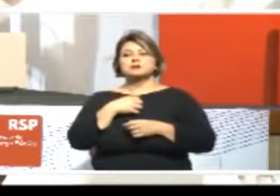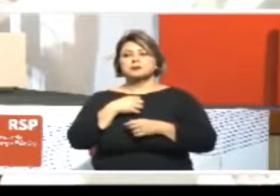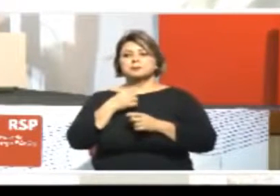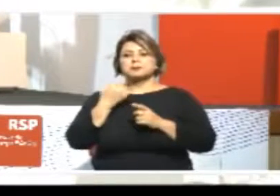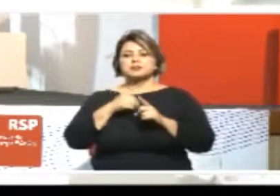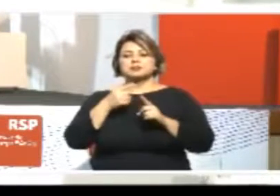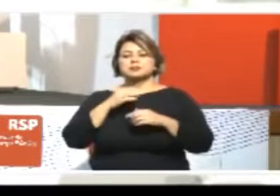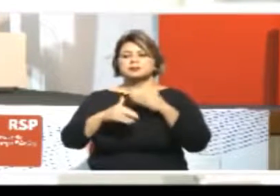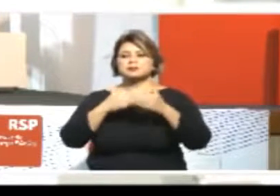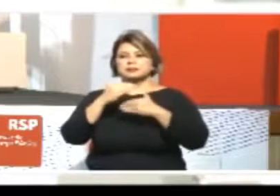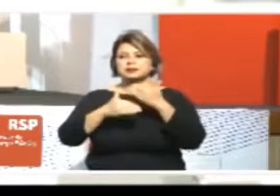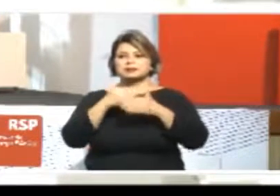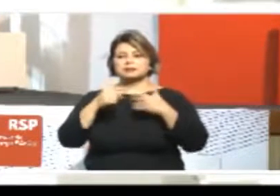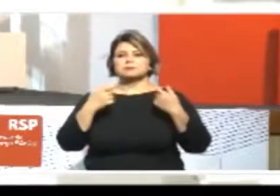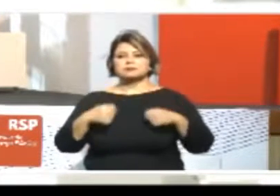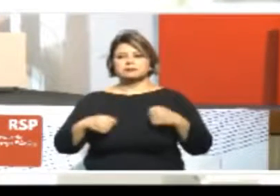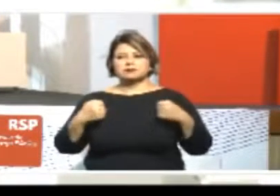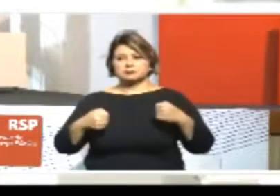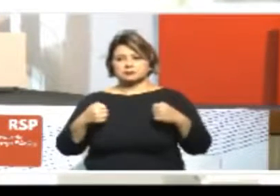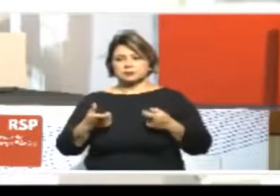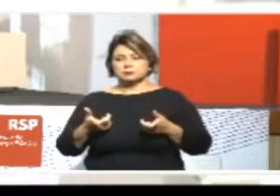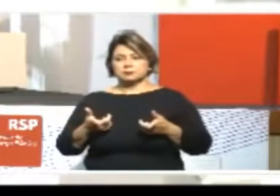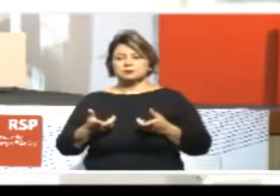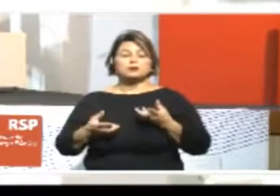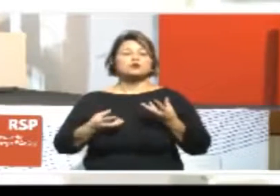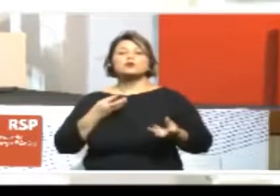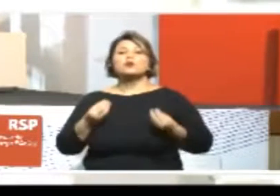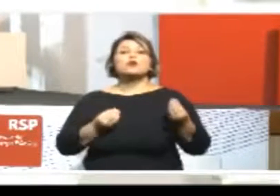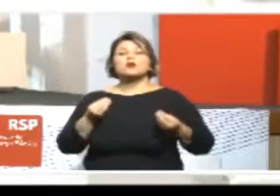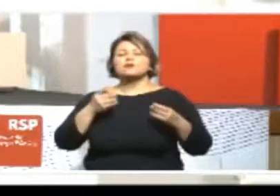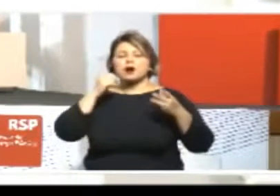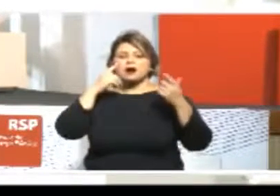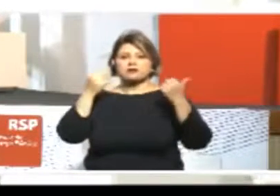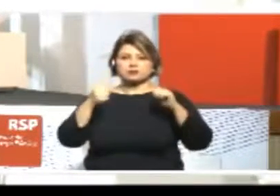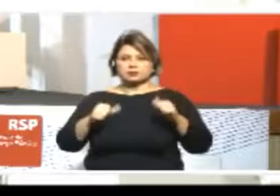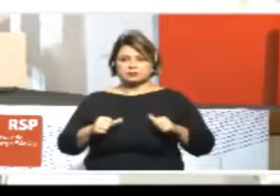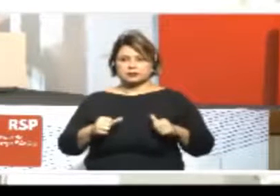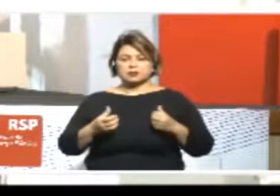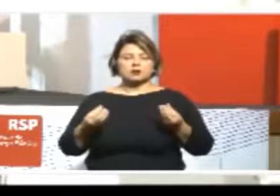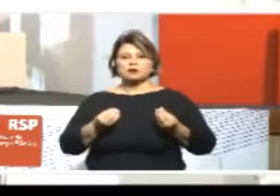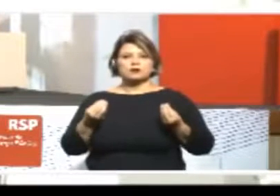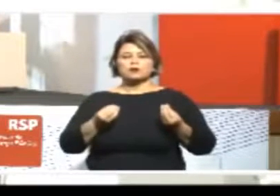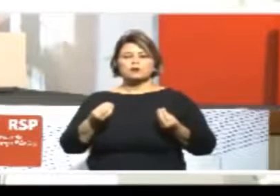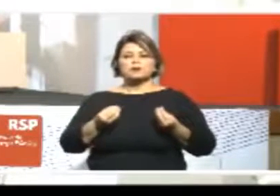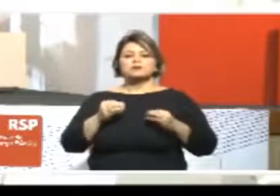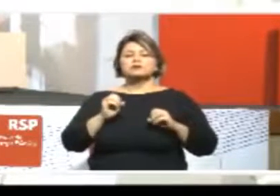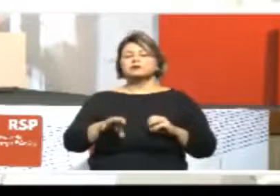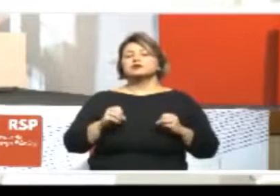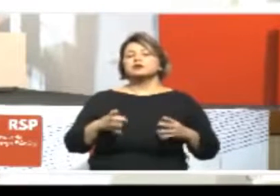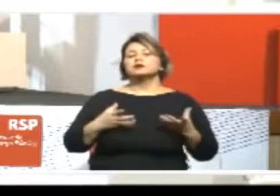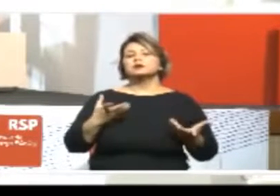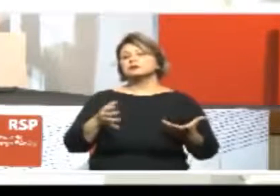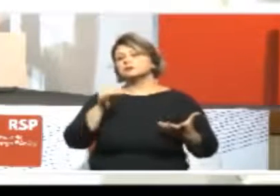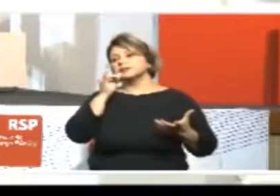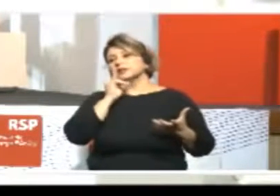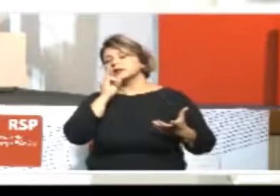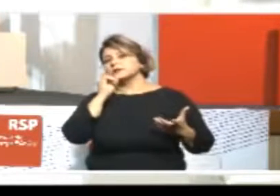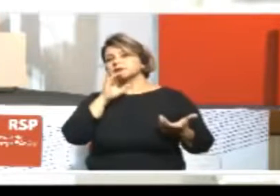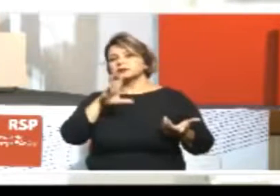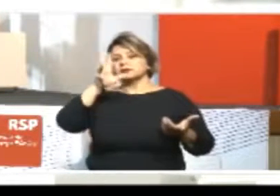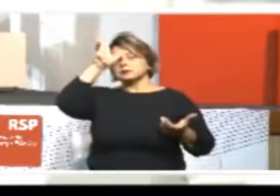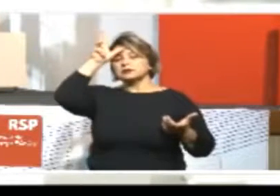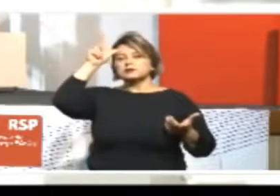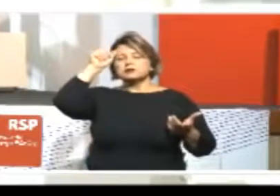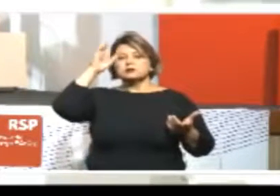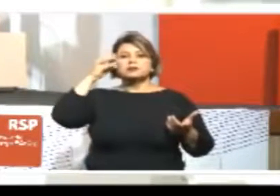desempeñar. Entonces, ¿cómo quise evaluar eso? ¿Cuál es el nivel educativo del alcalde y cuál es el nivel de experiencia del alcalde? ¿Usted